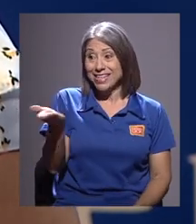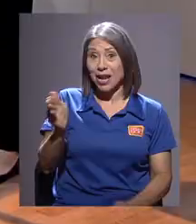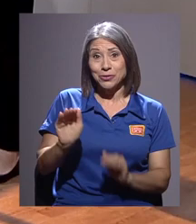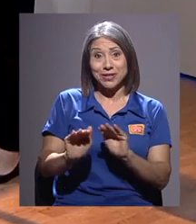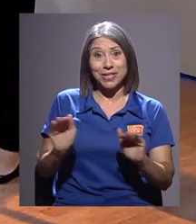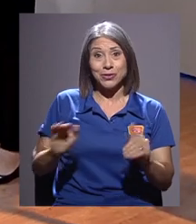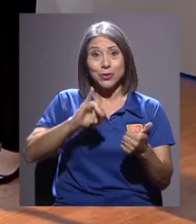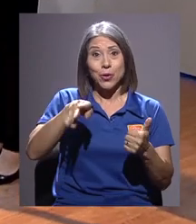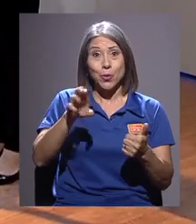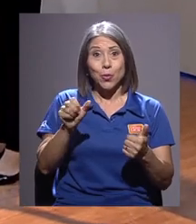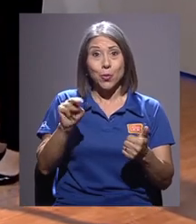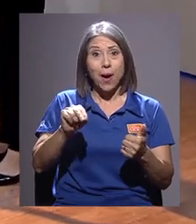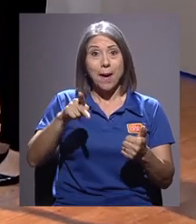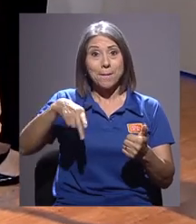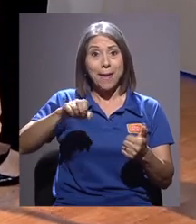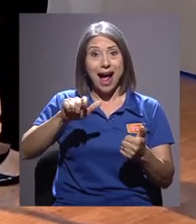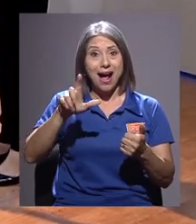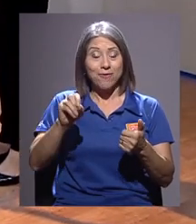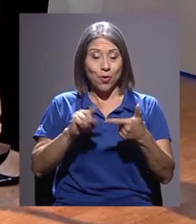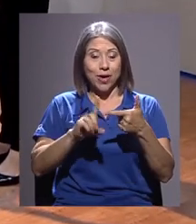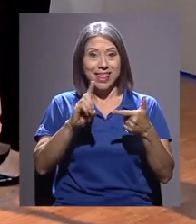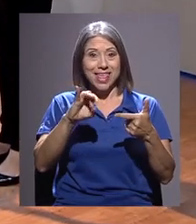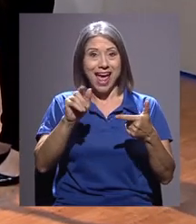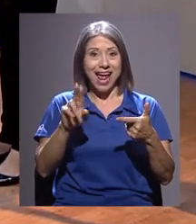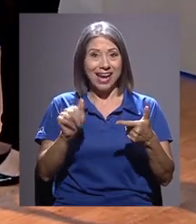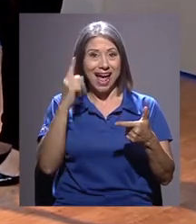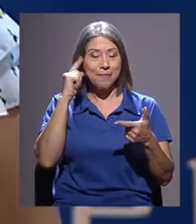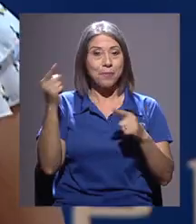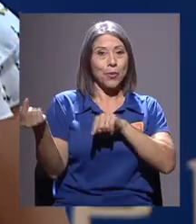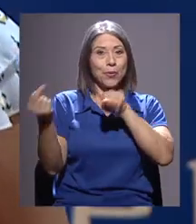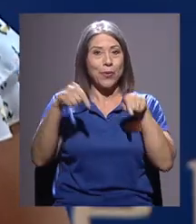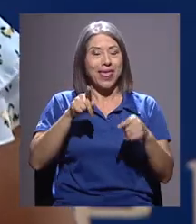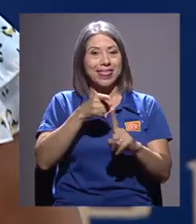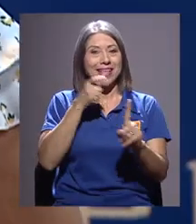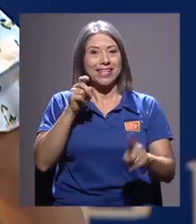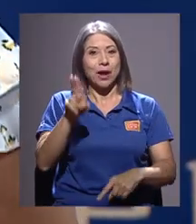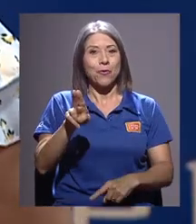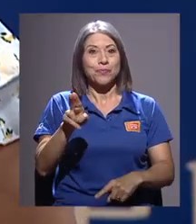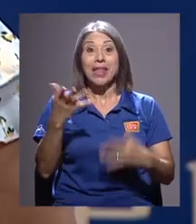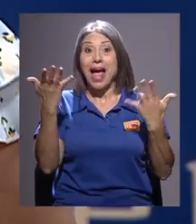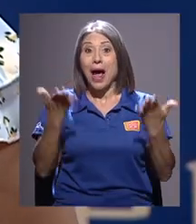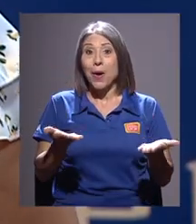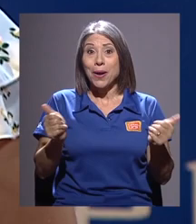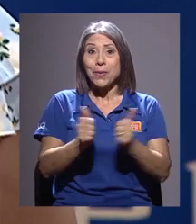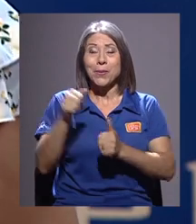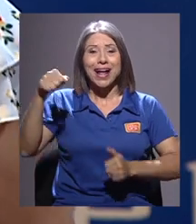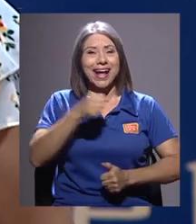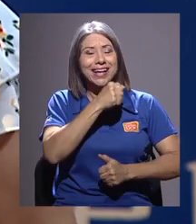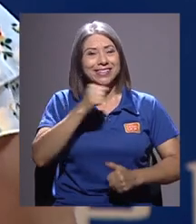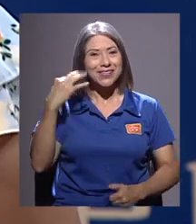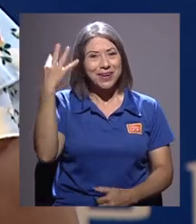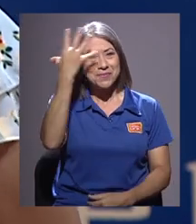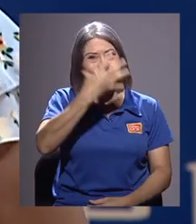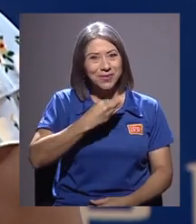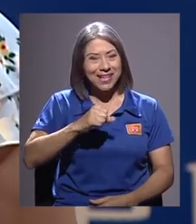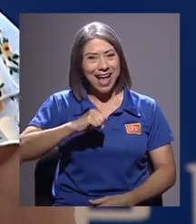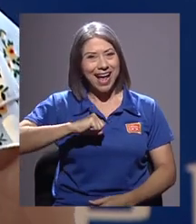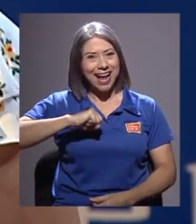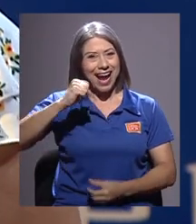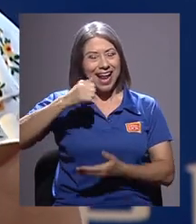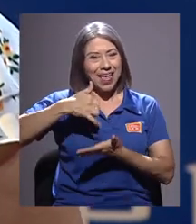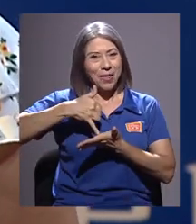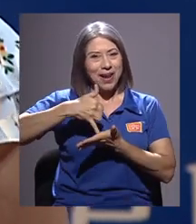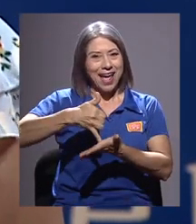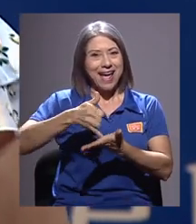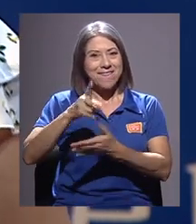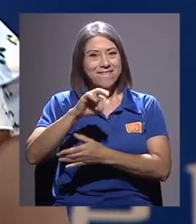chicos también juan pablo y viana por haber estado en desde la uv bien les dejamos con una canción hermosa ganadora de vida